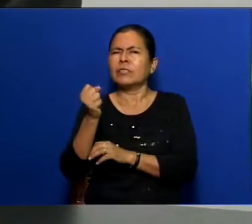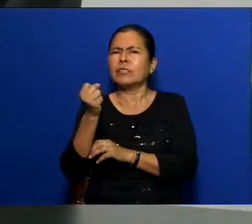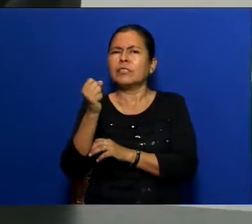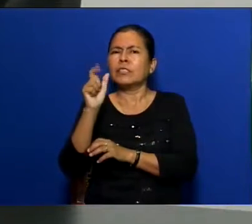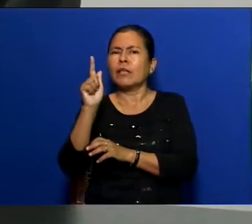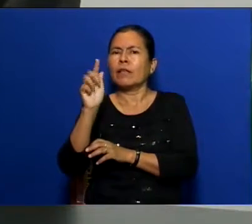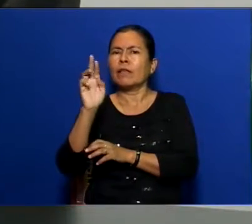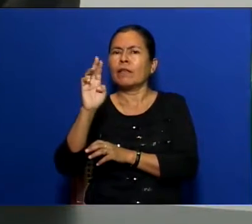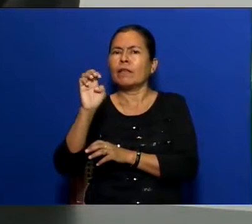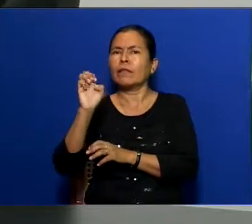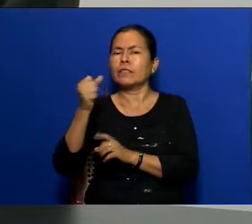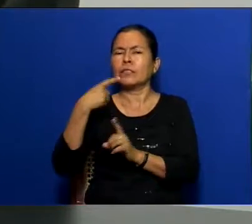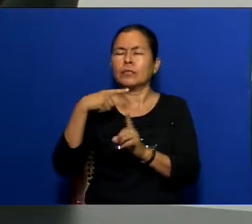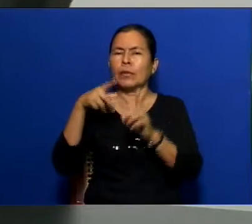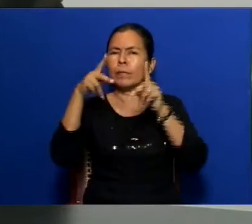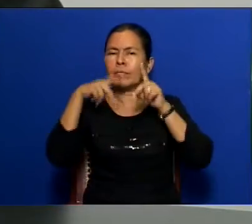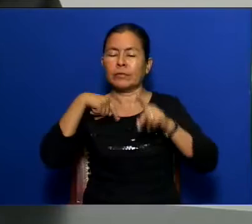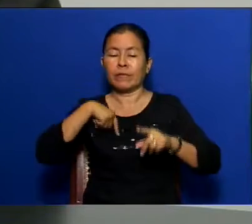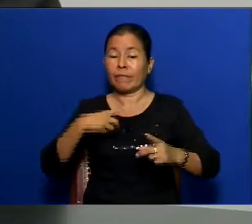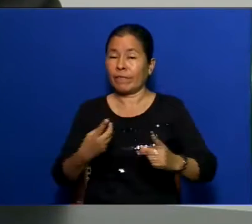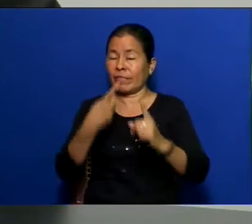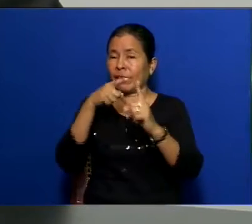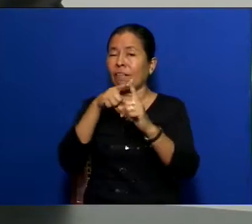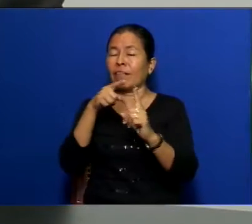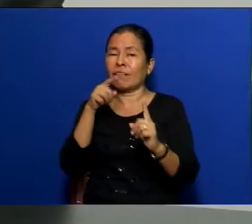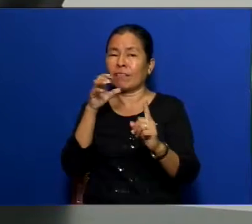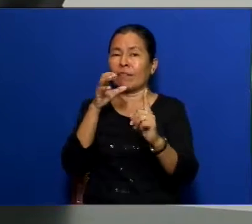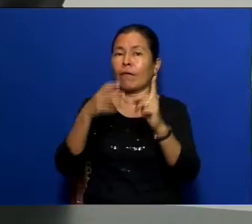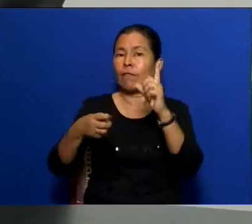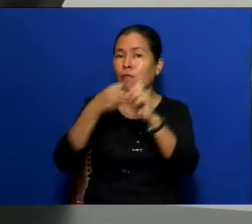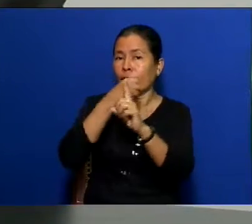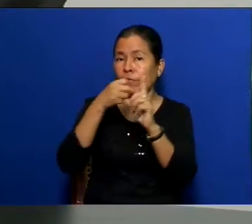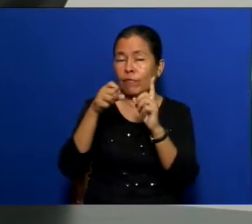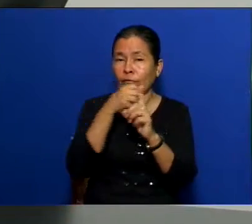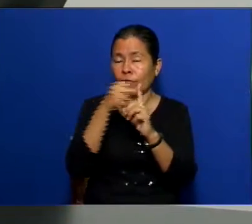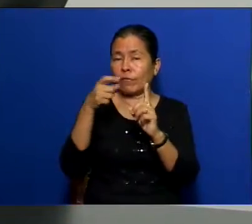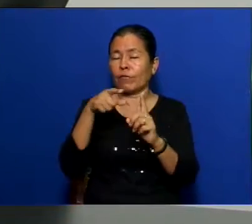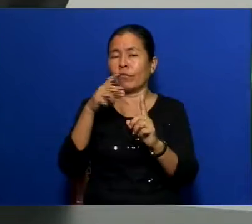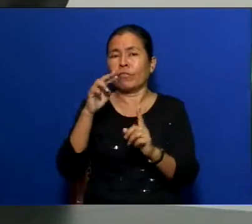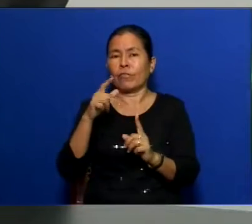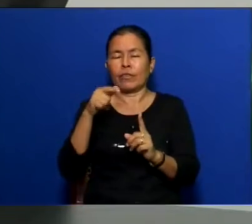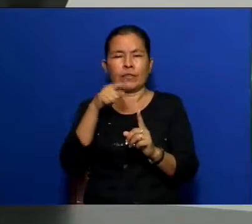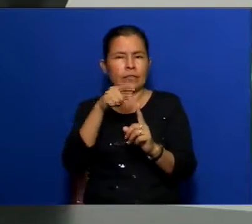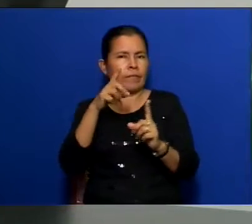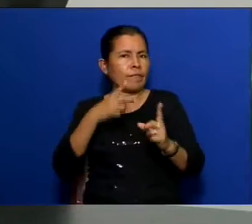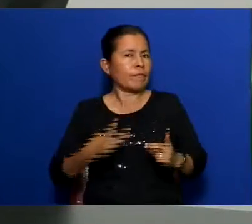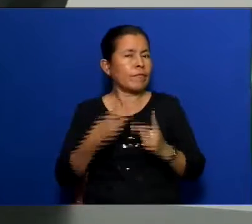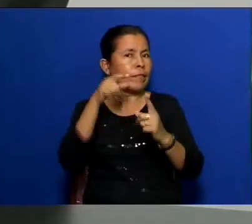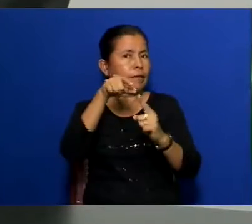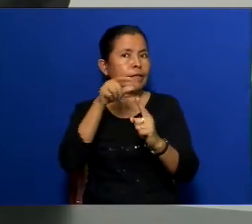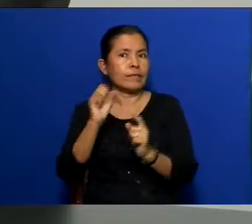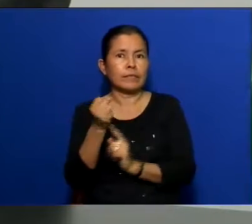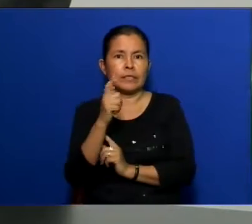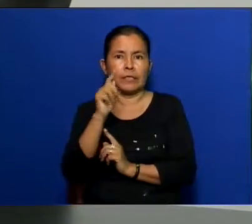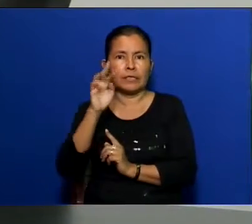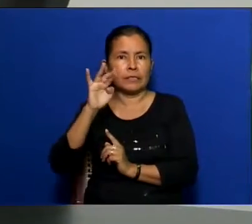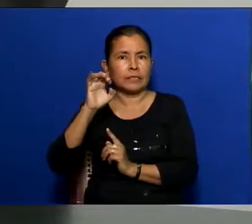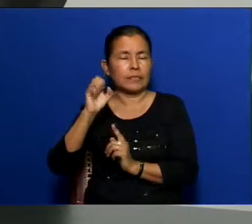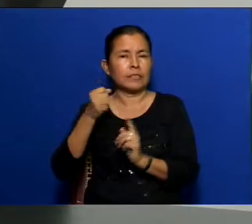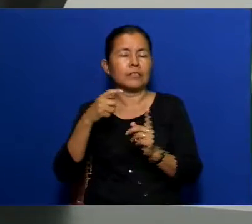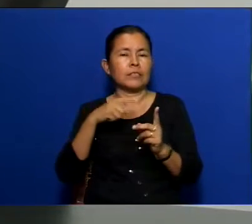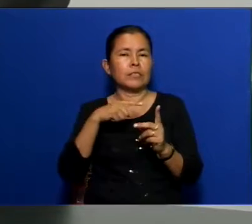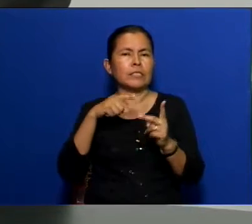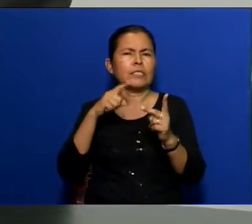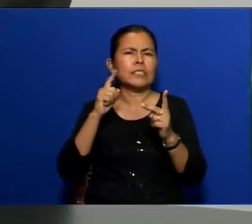se enfrentan a un hecho violento. Y también las personas que se enfrentan a estos hechos violentos pueden presentar lo que